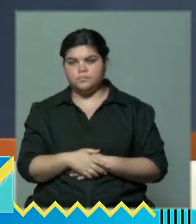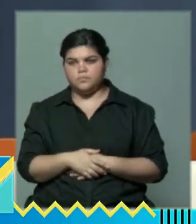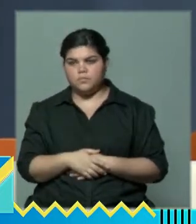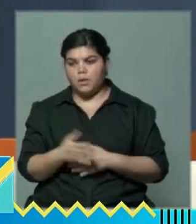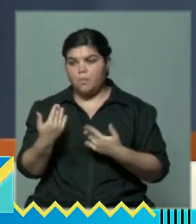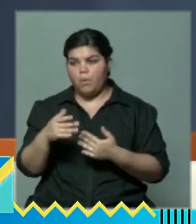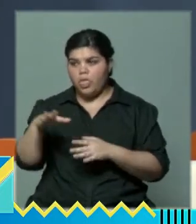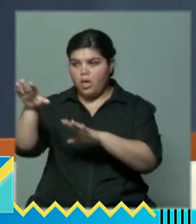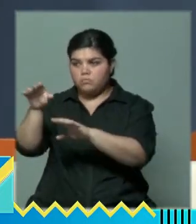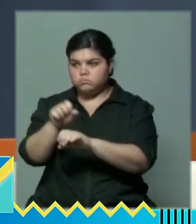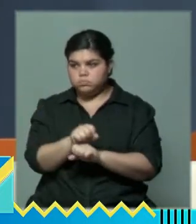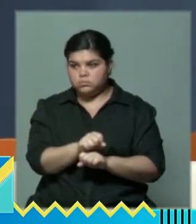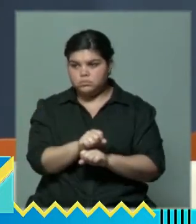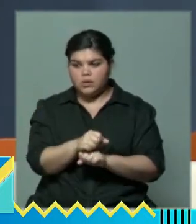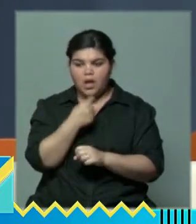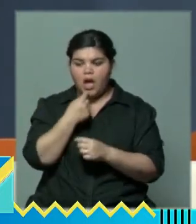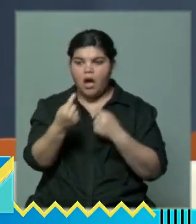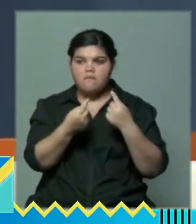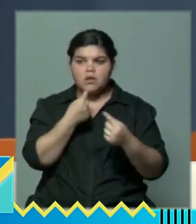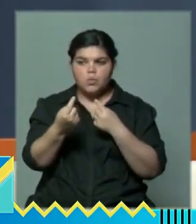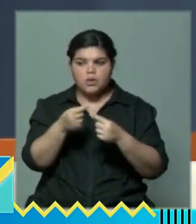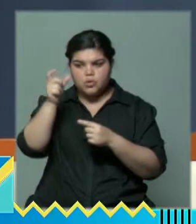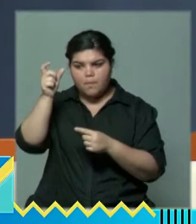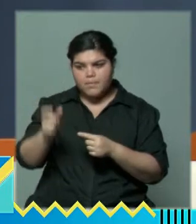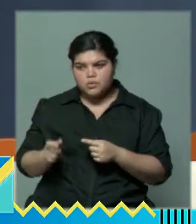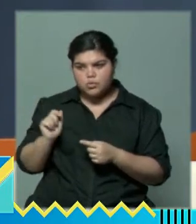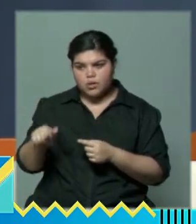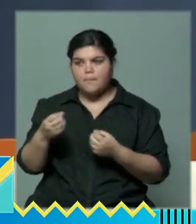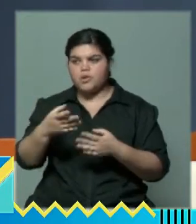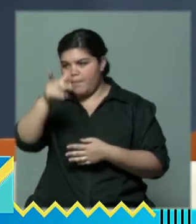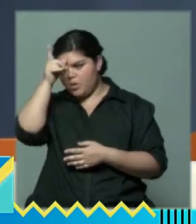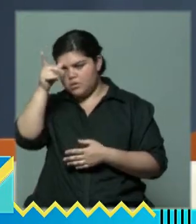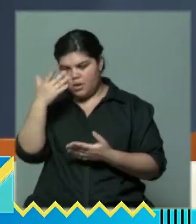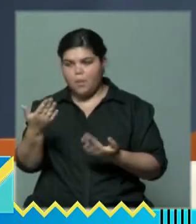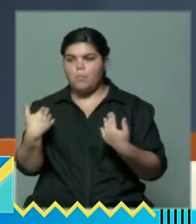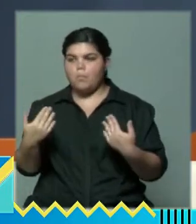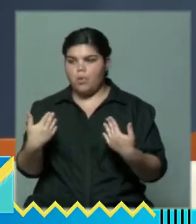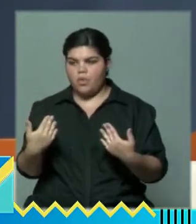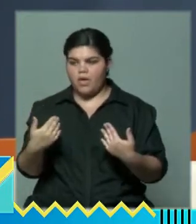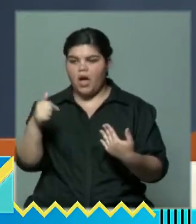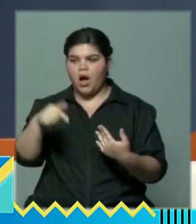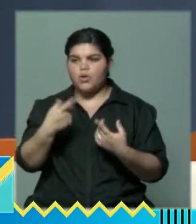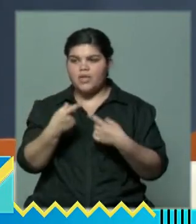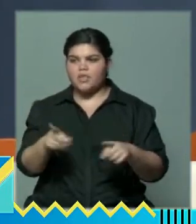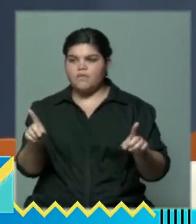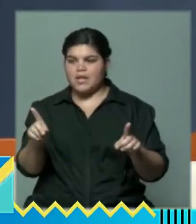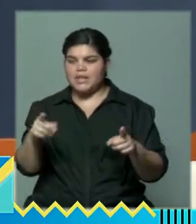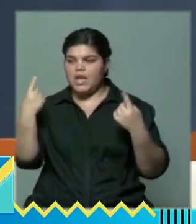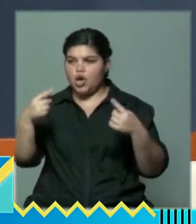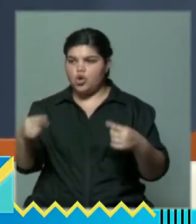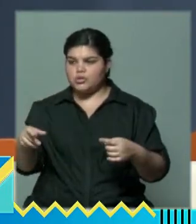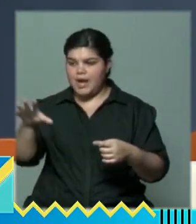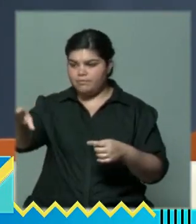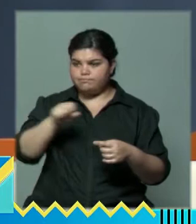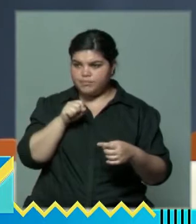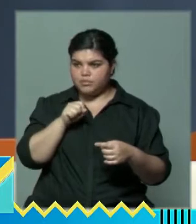demorarlo y hacer la averiguación, porque está dentro de la facultad y lo puede hacer. La diferencia es que hoy con el código nuevo le puede confiscar el elemento, que antes no